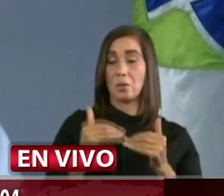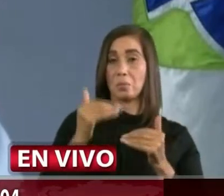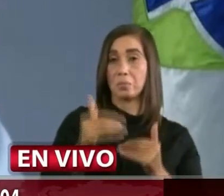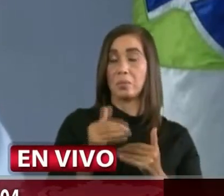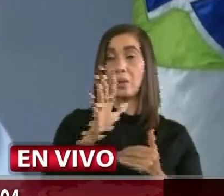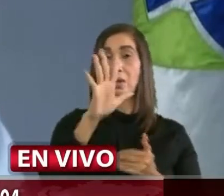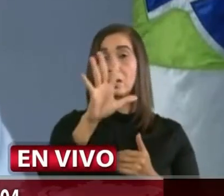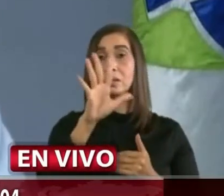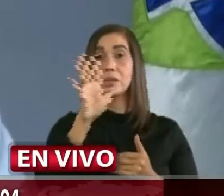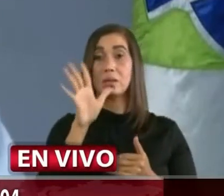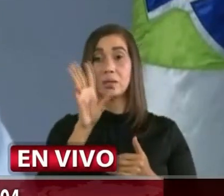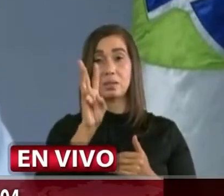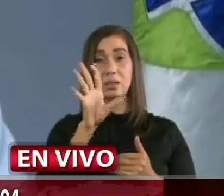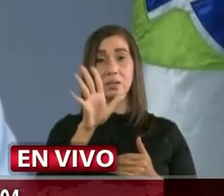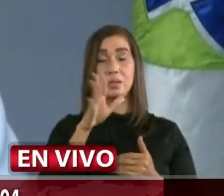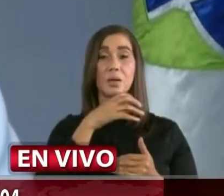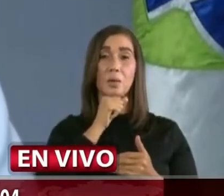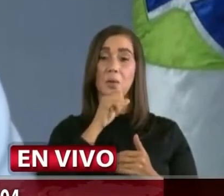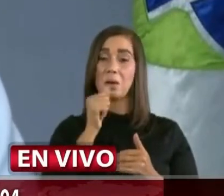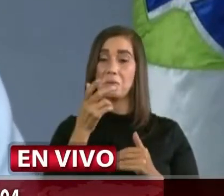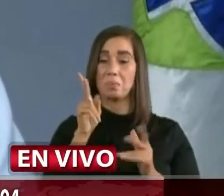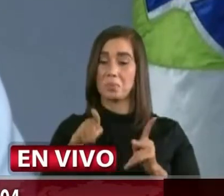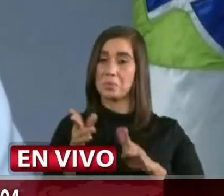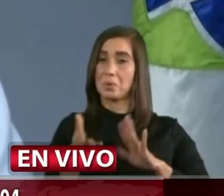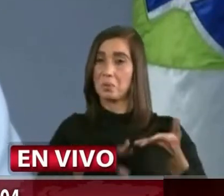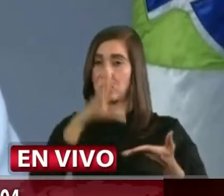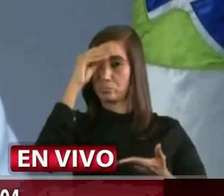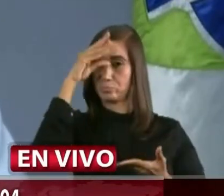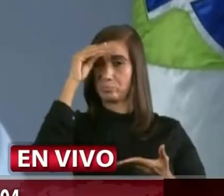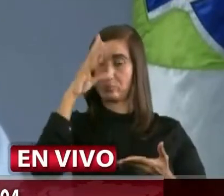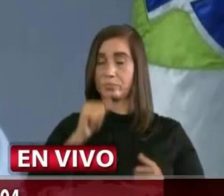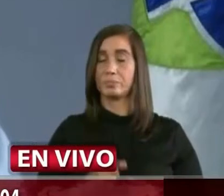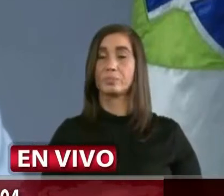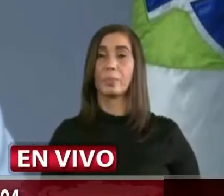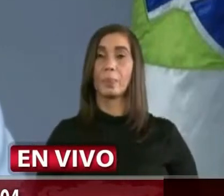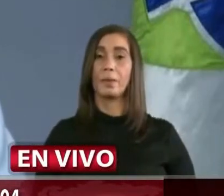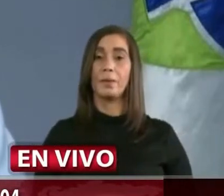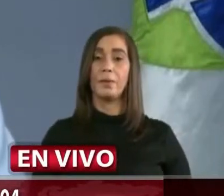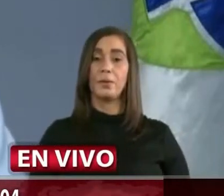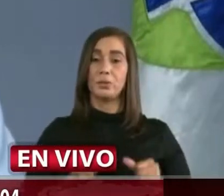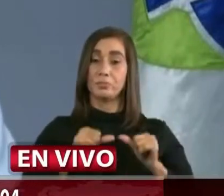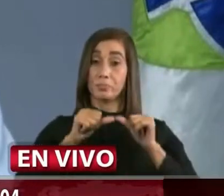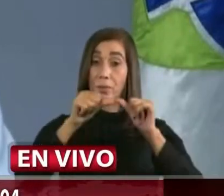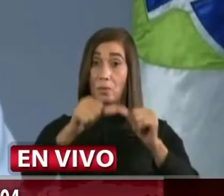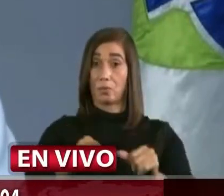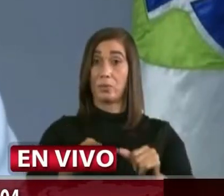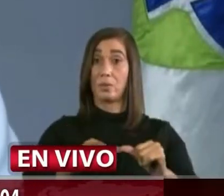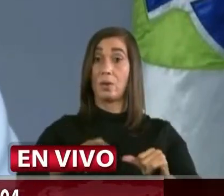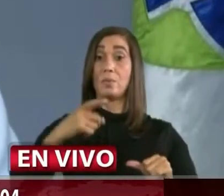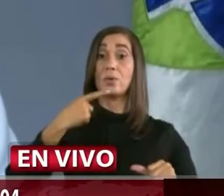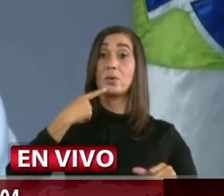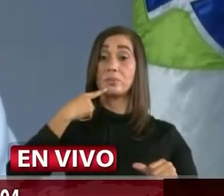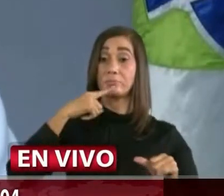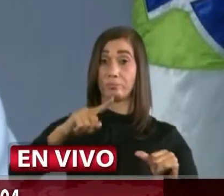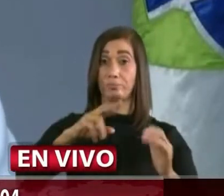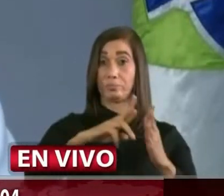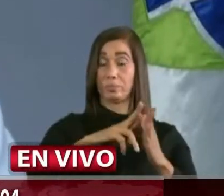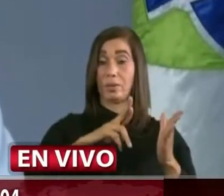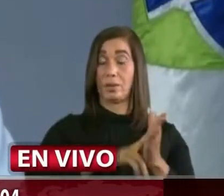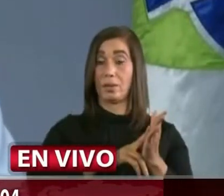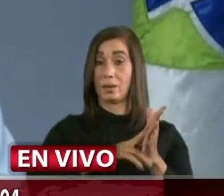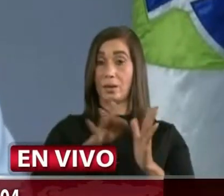edad promedio de los fallecidos. En torno a las recomendaciones,